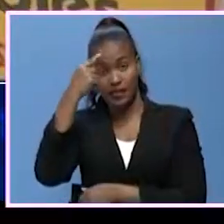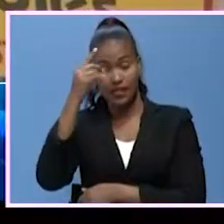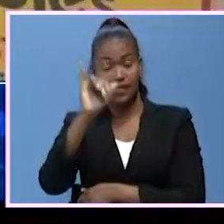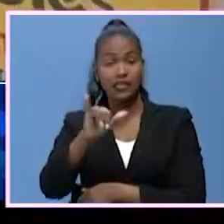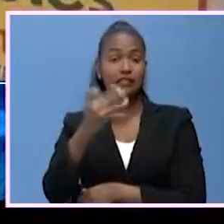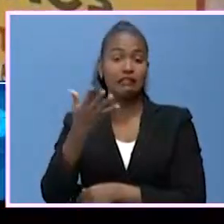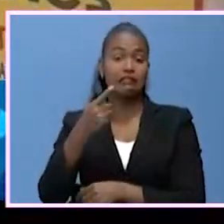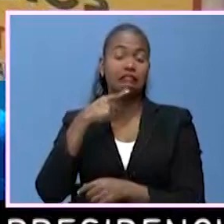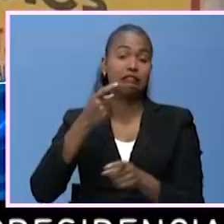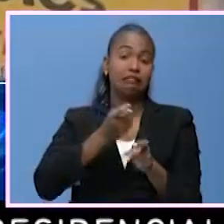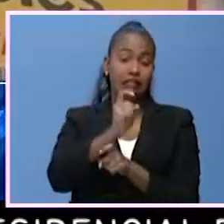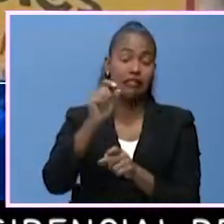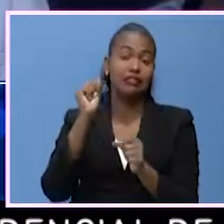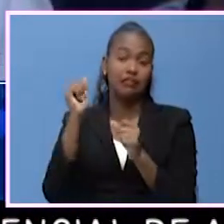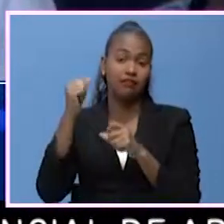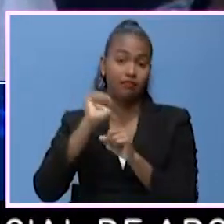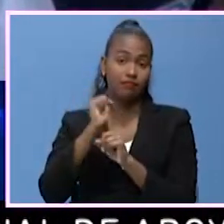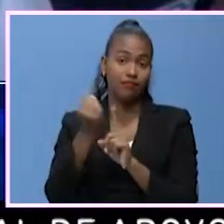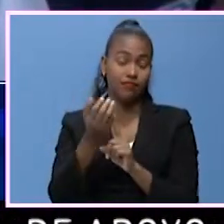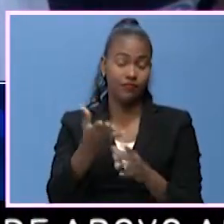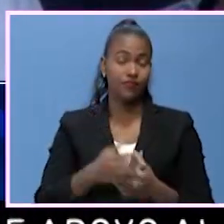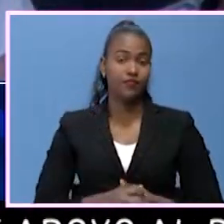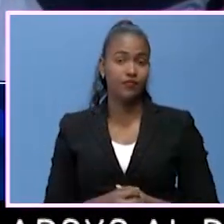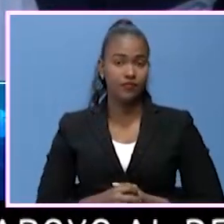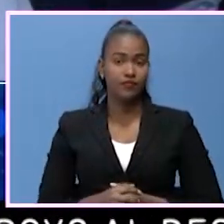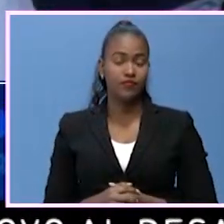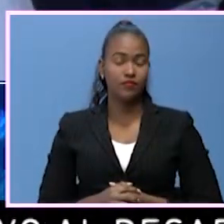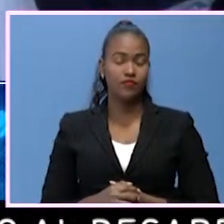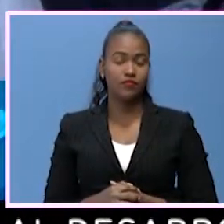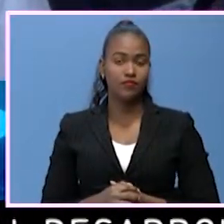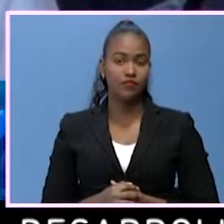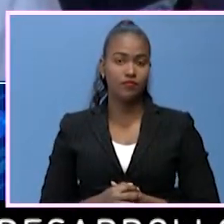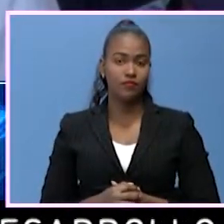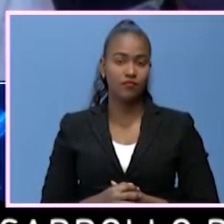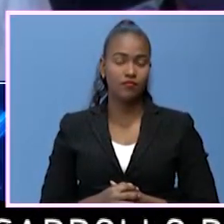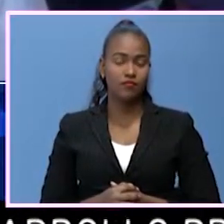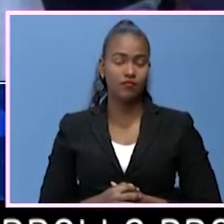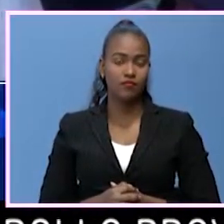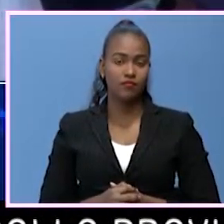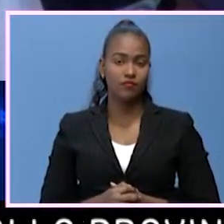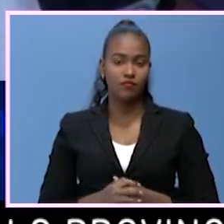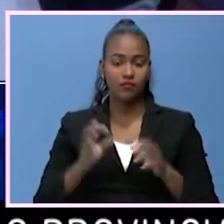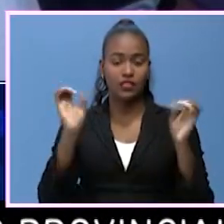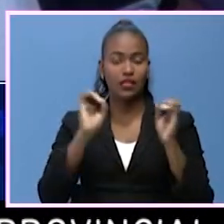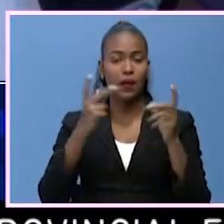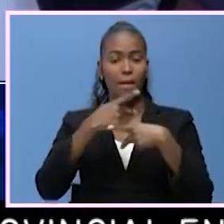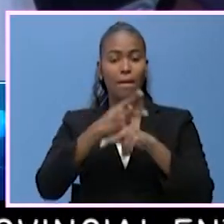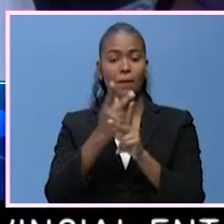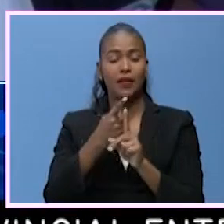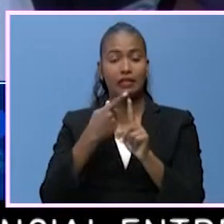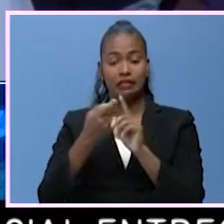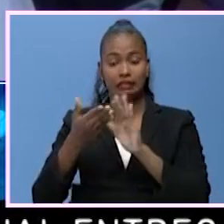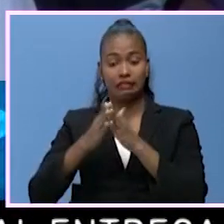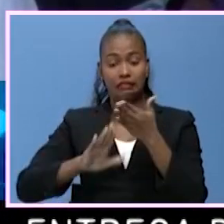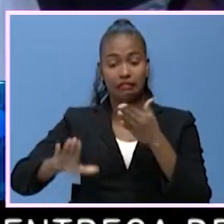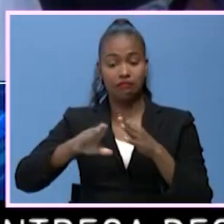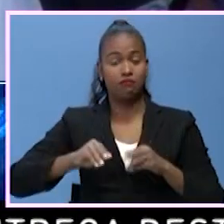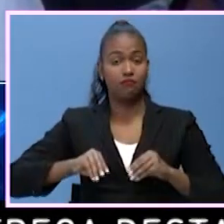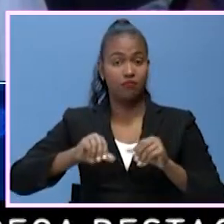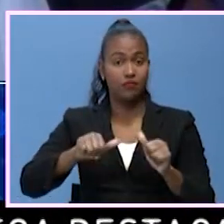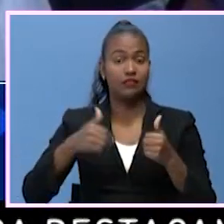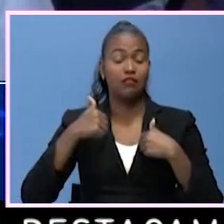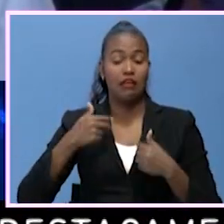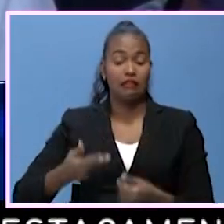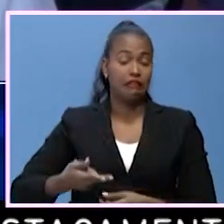esto afecta la situación. Ninguno de los productos del sector agropecuario